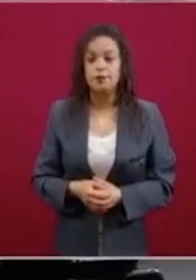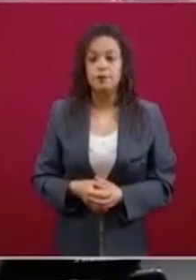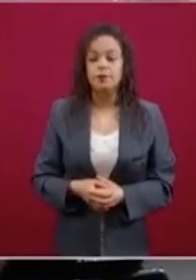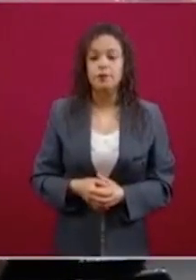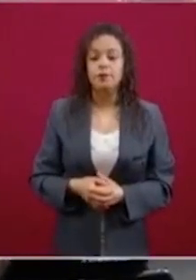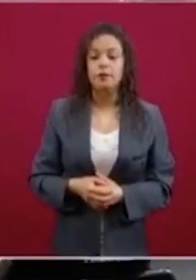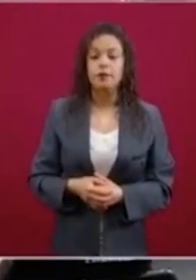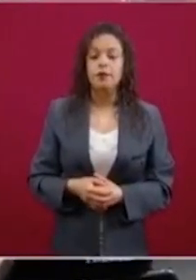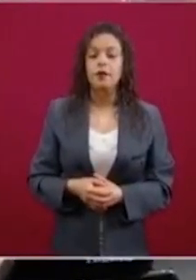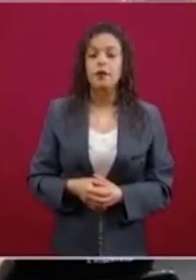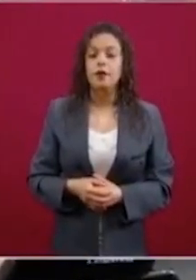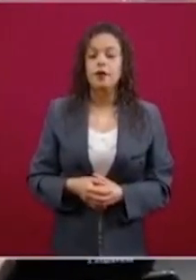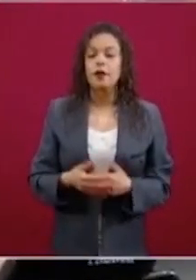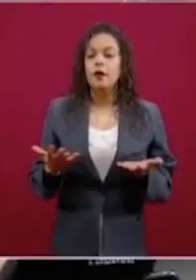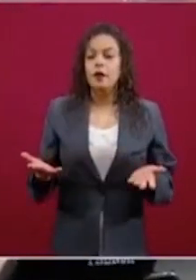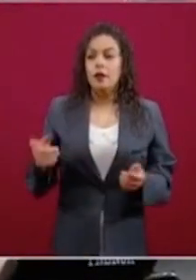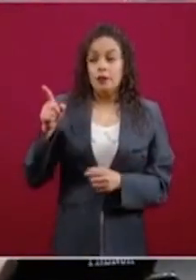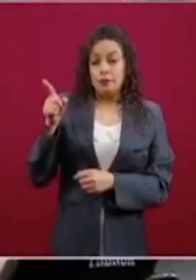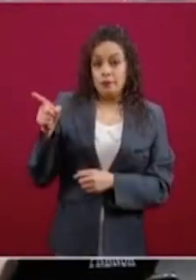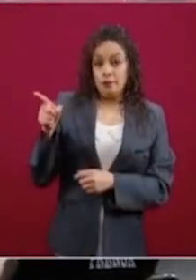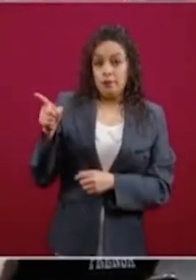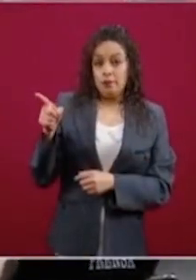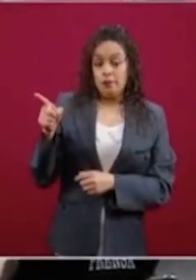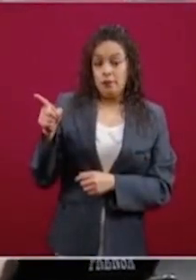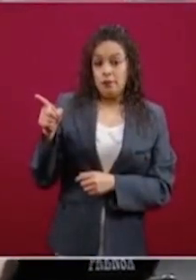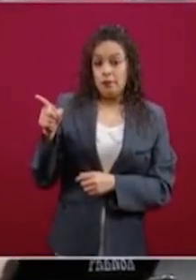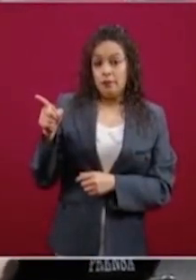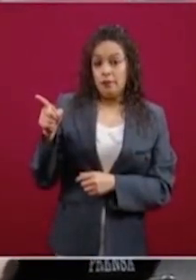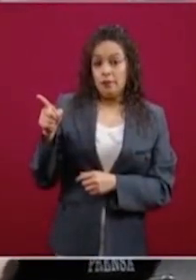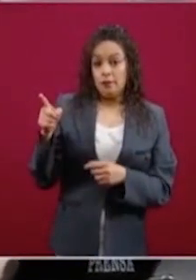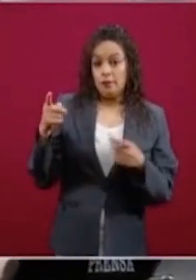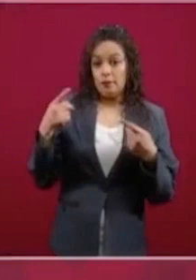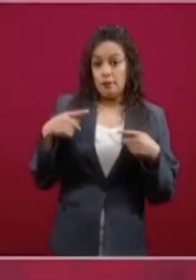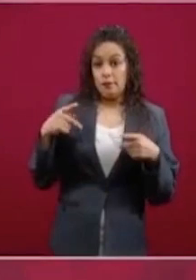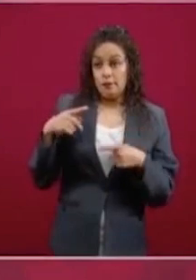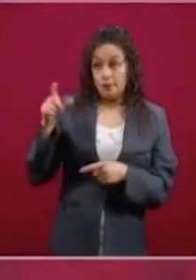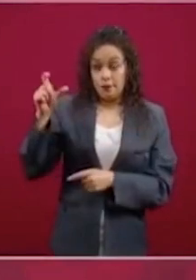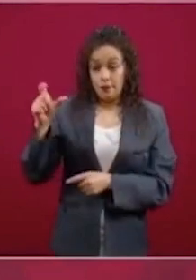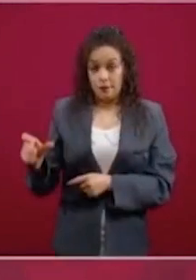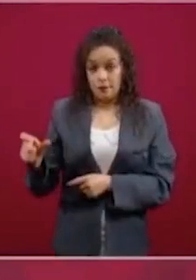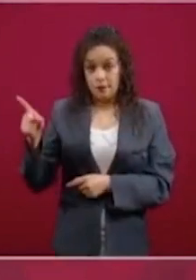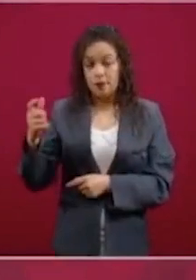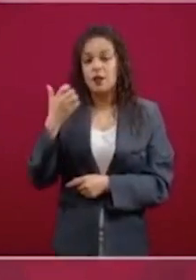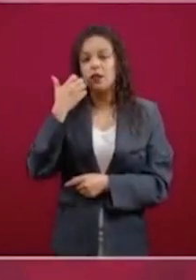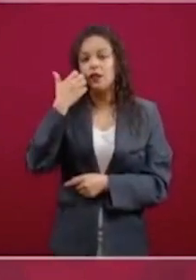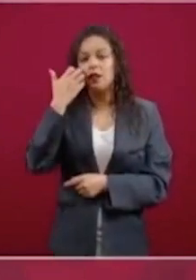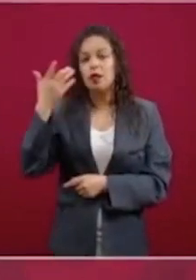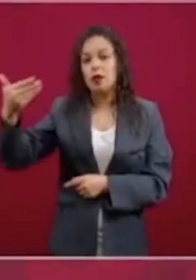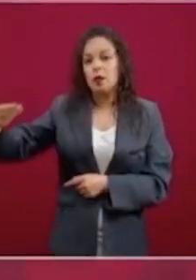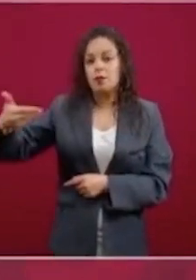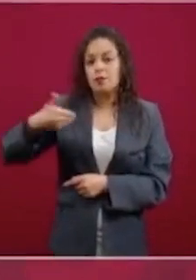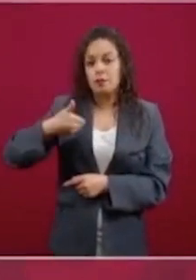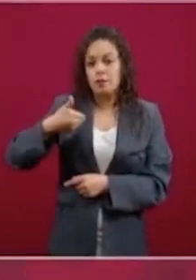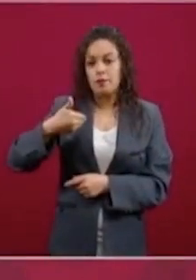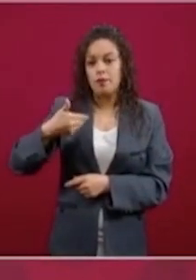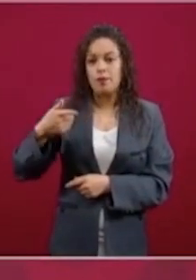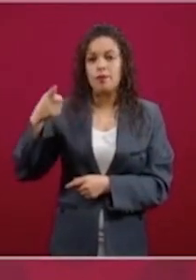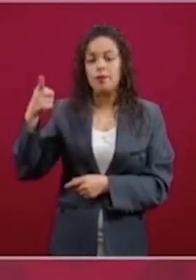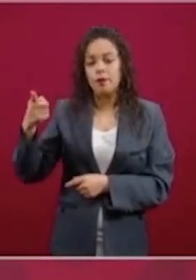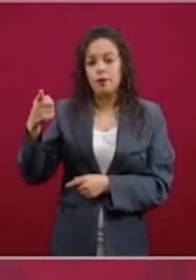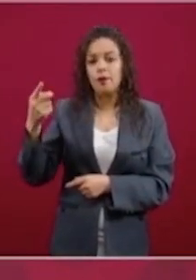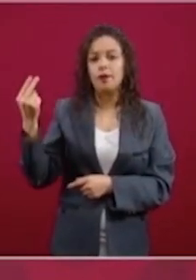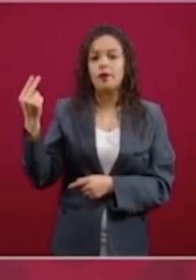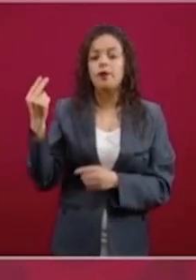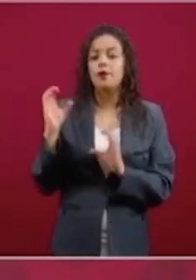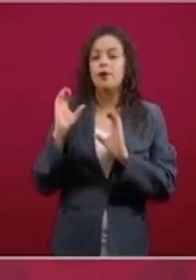Es que él me pidió que quiere estar en el Senado.